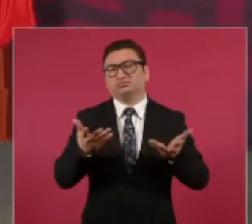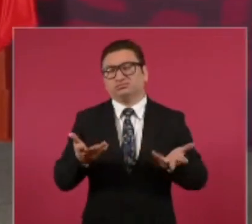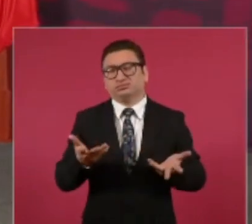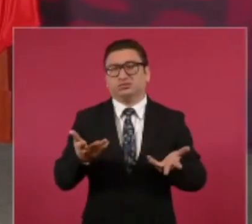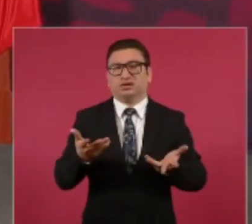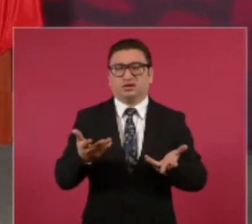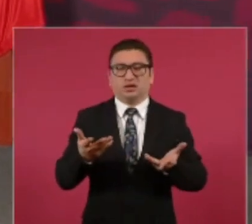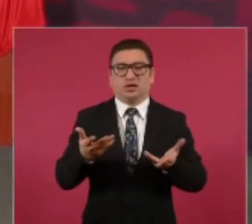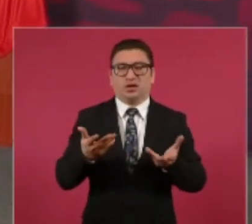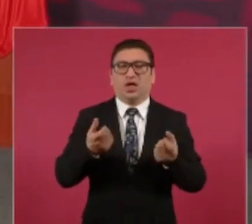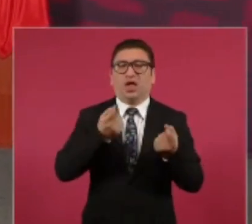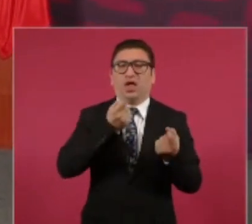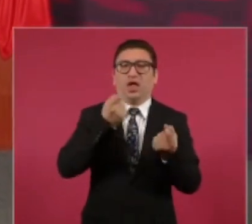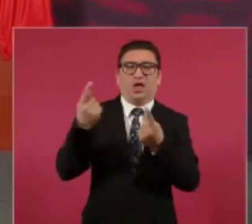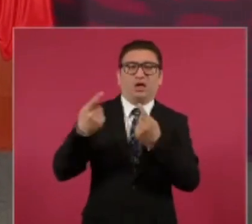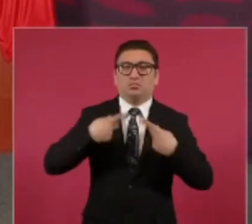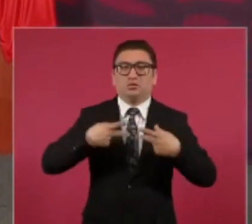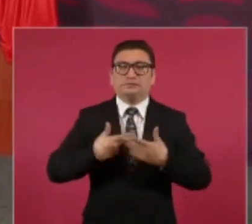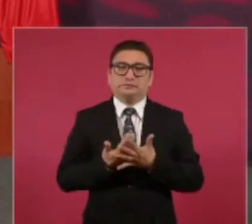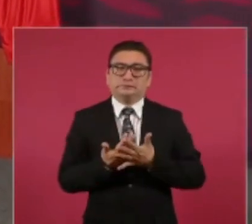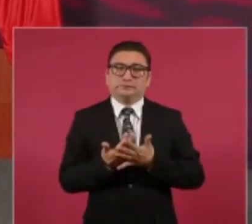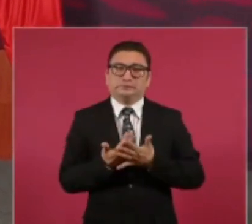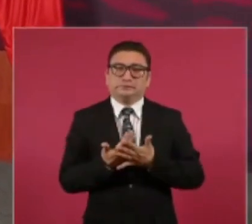te está esperando ¿no?